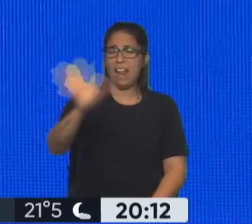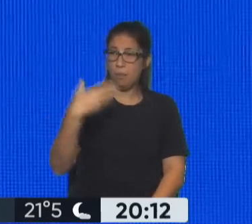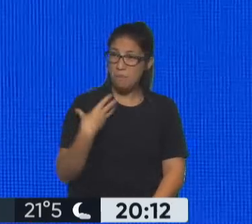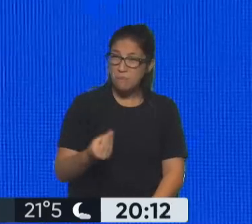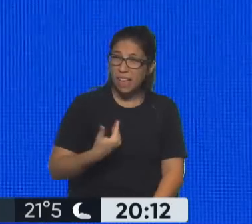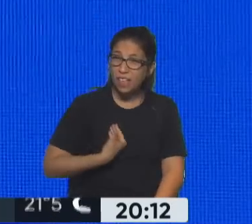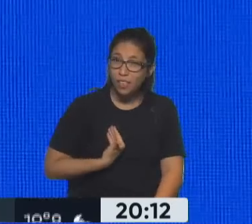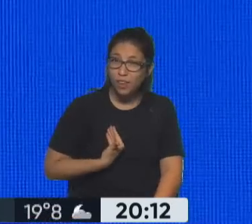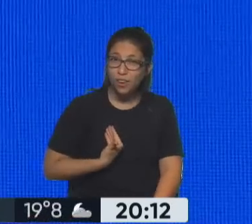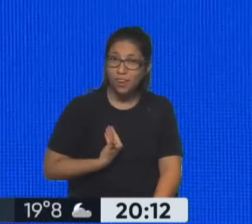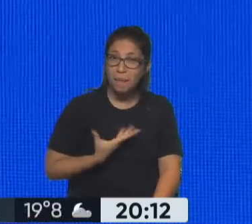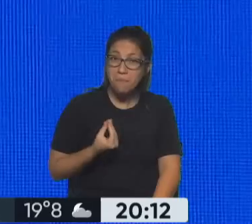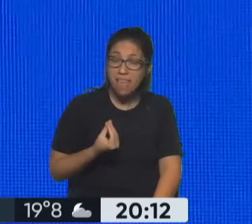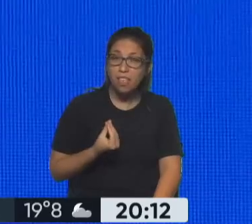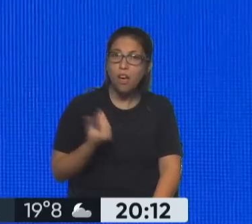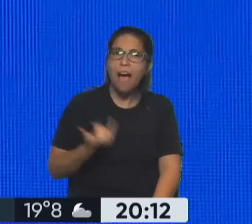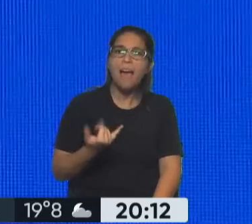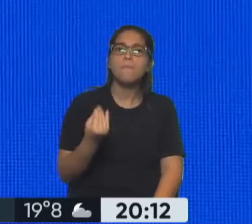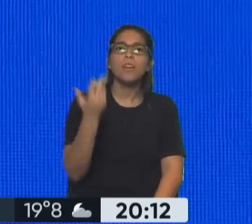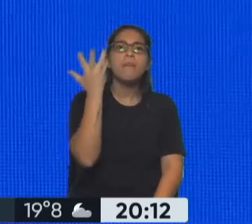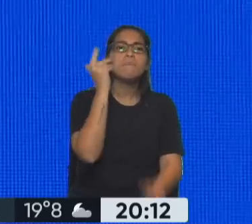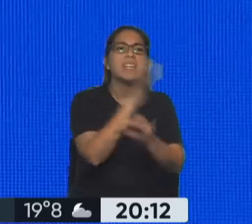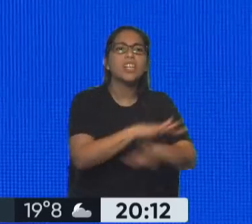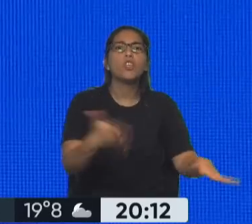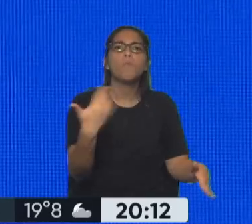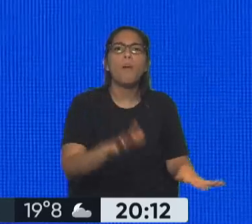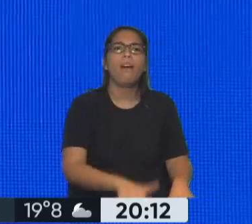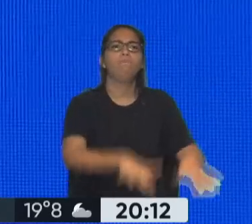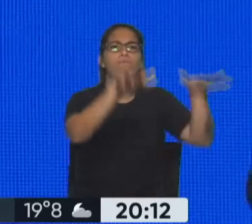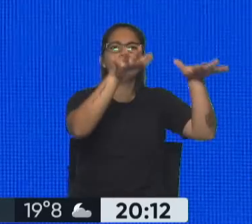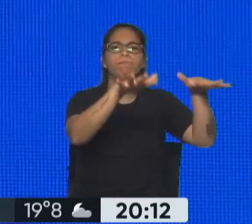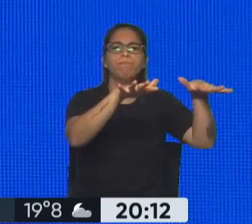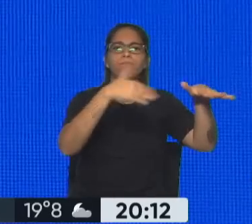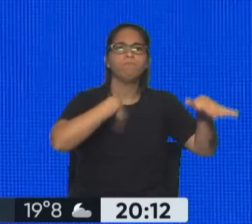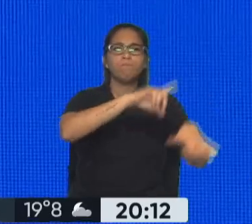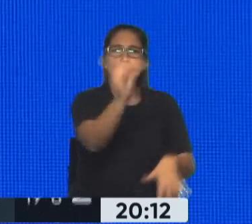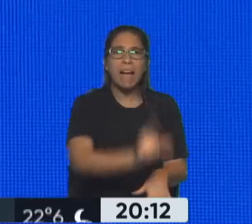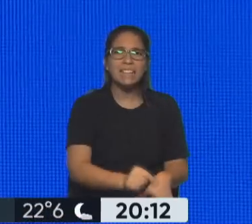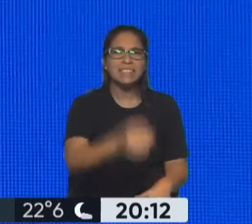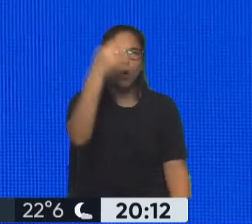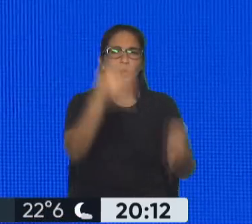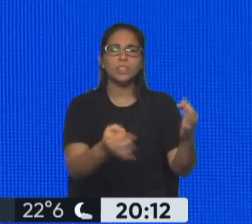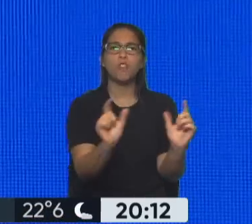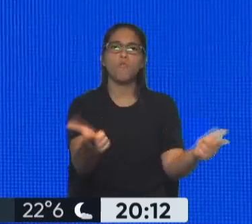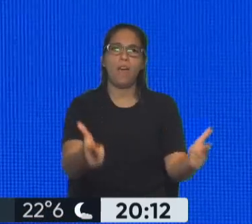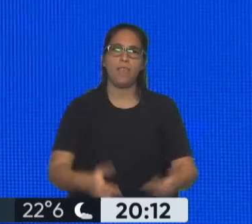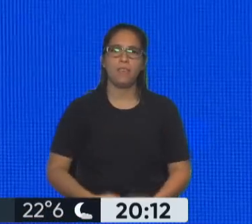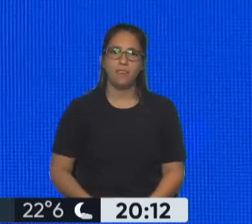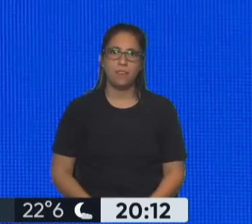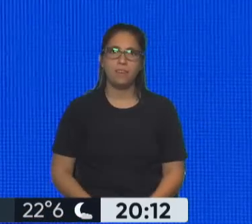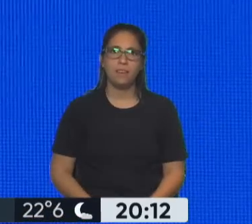Miedo tengo, ¿saben por qué? Porque mis nietos puedan crecer en un país tan injusto,